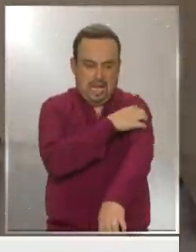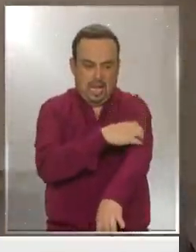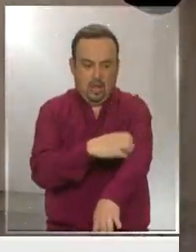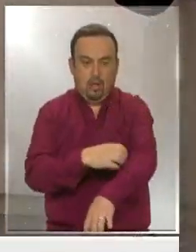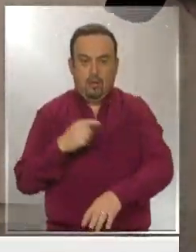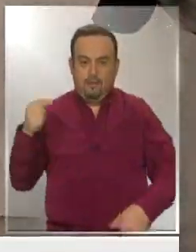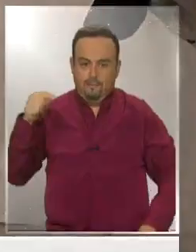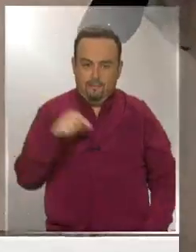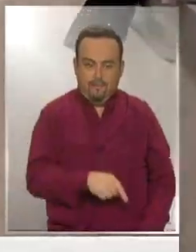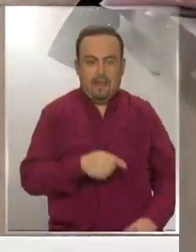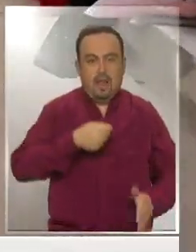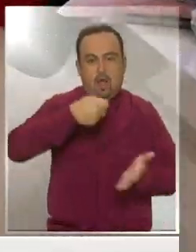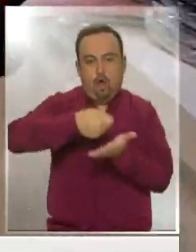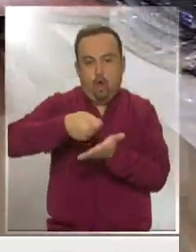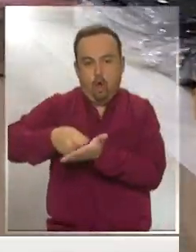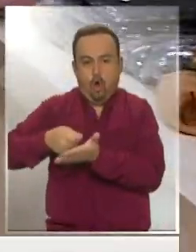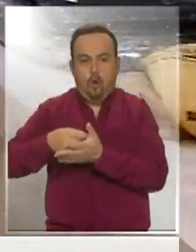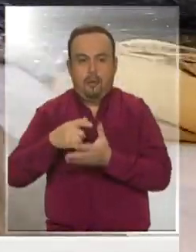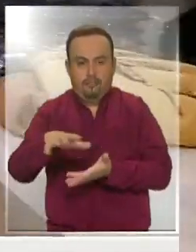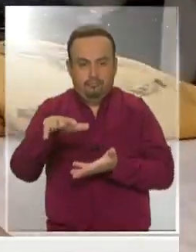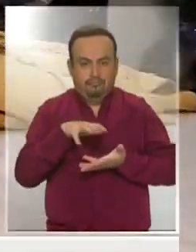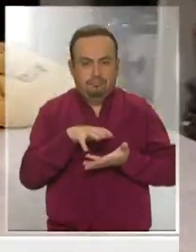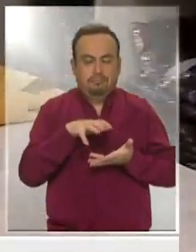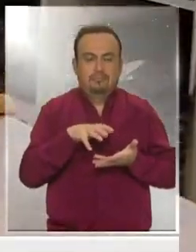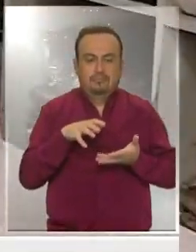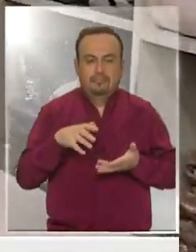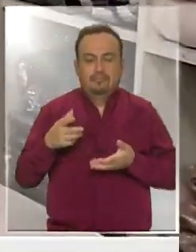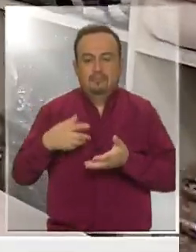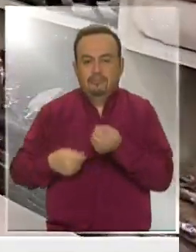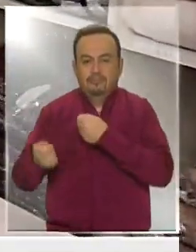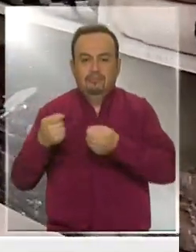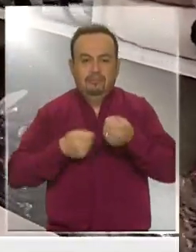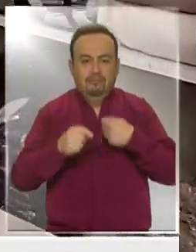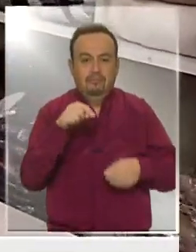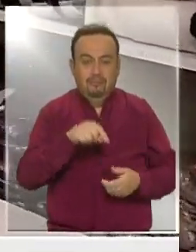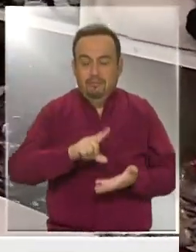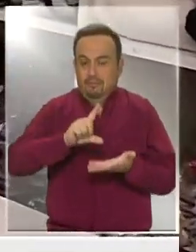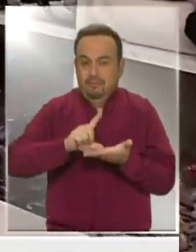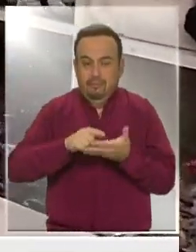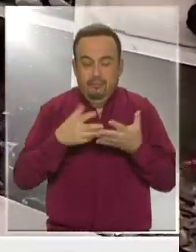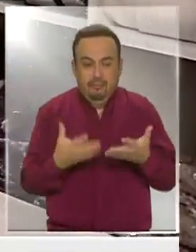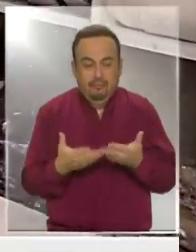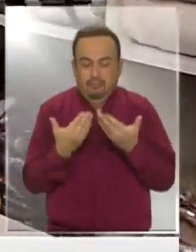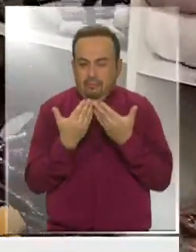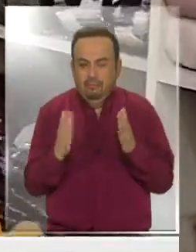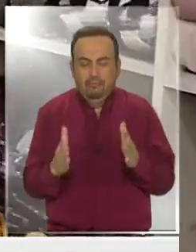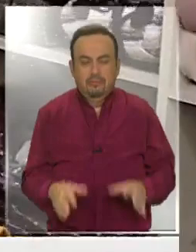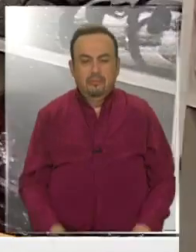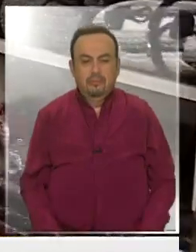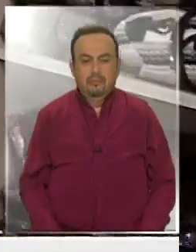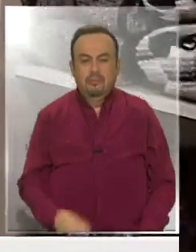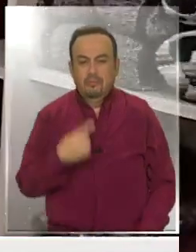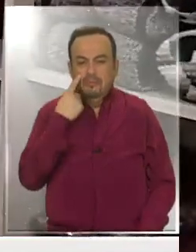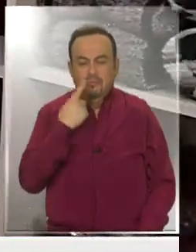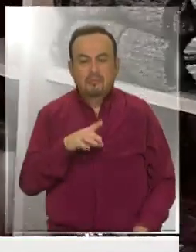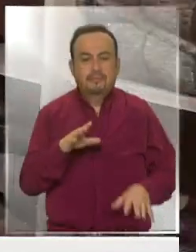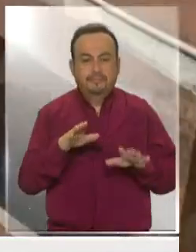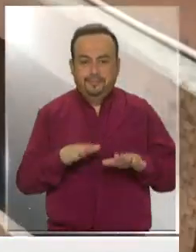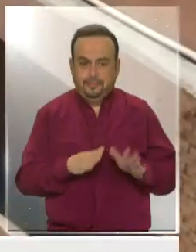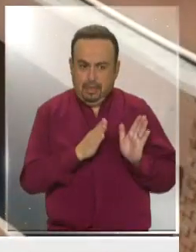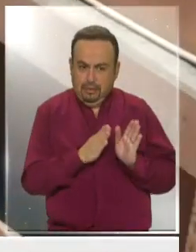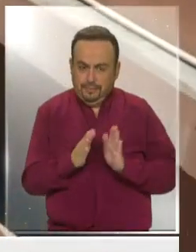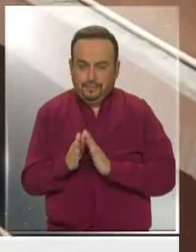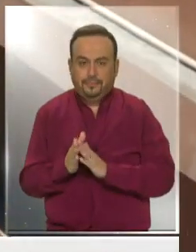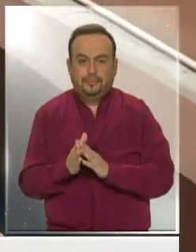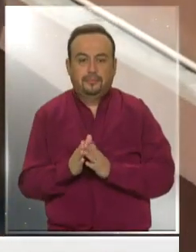para abastecer sus negocios más pequeños y que lo hace en este lugar que está funcionando, les decía yo, pero con las medidas